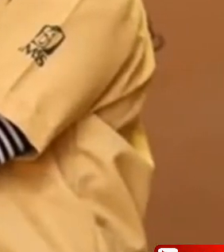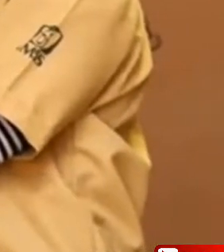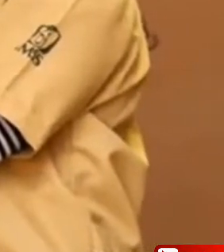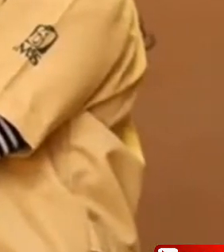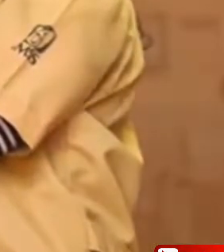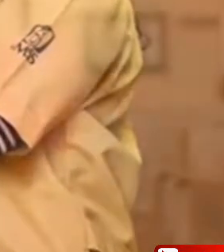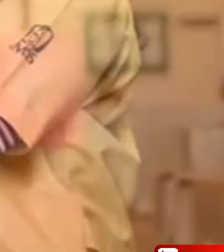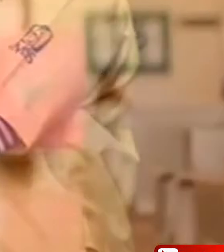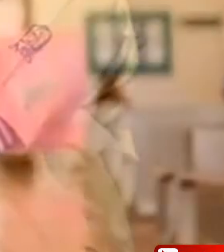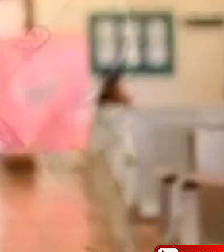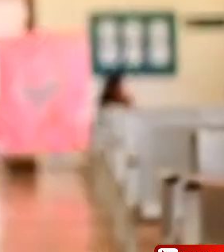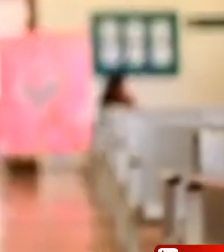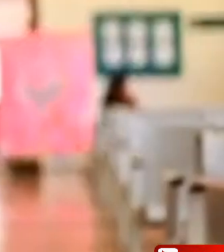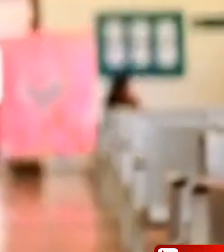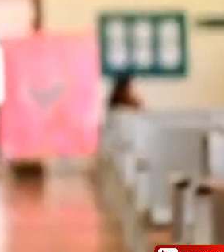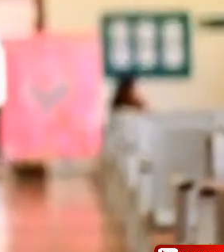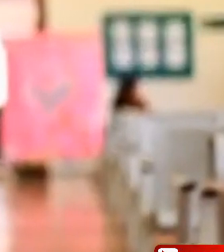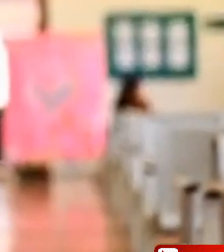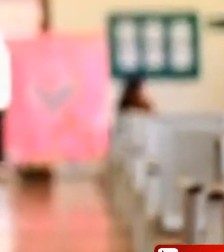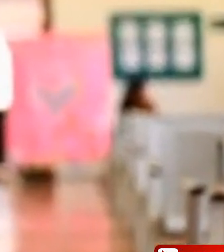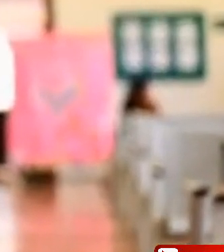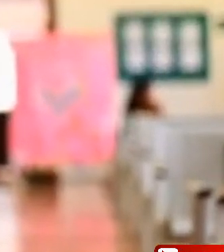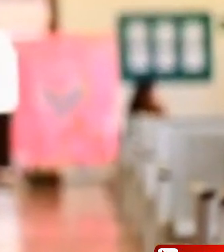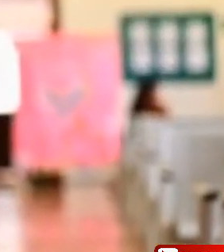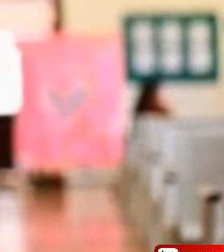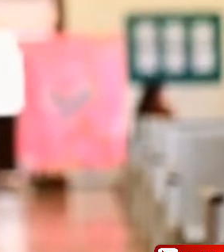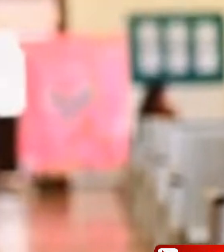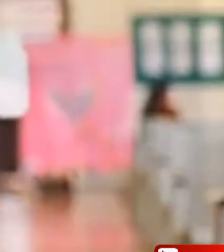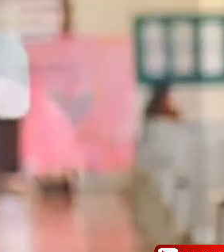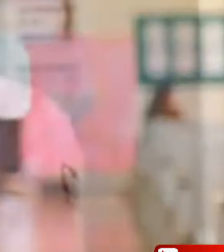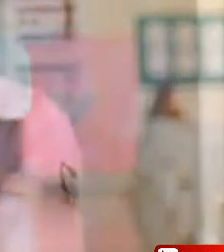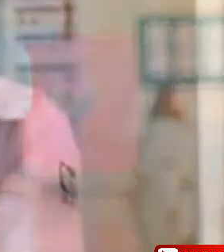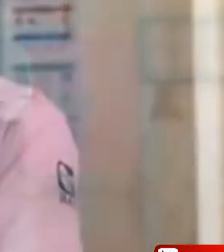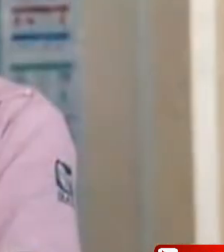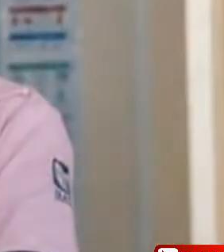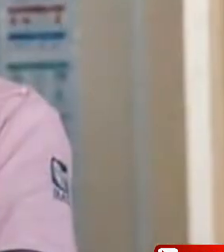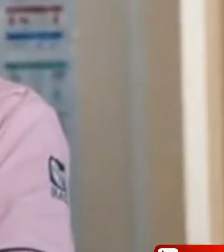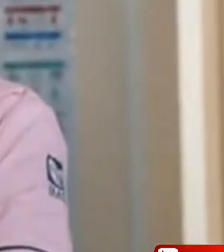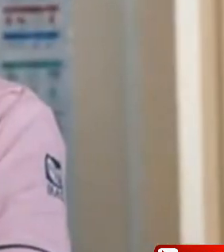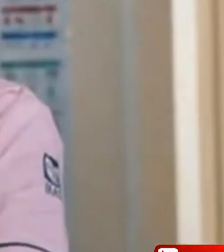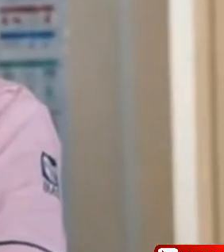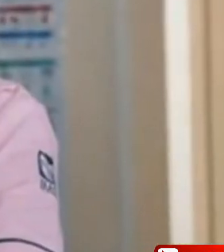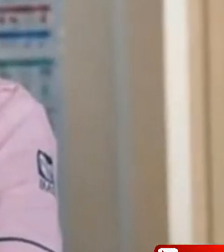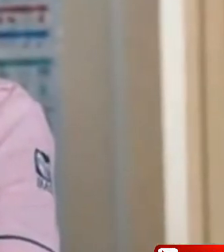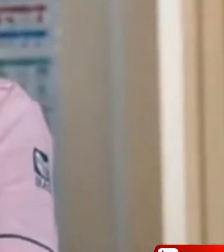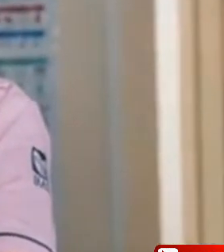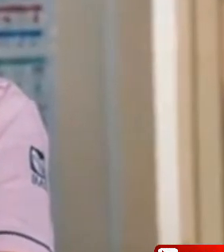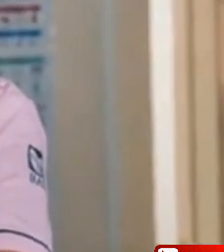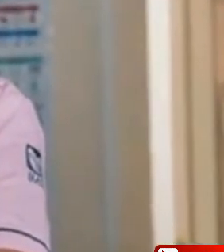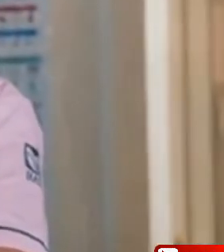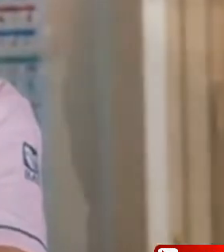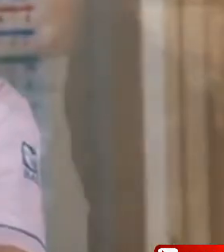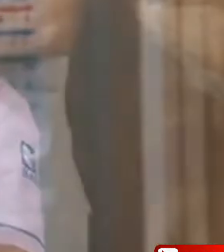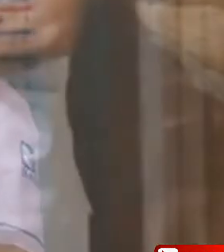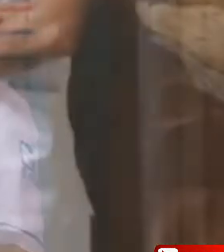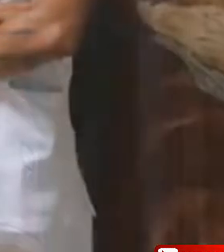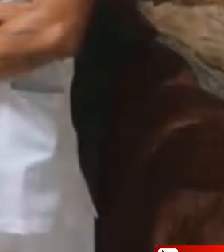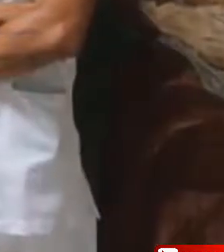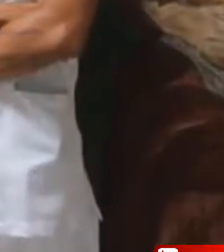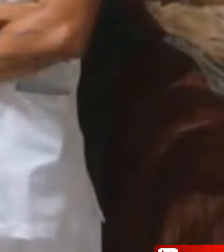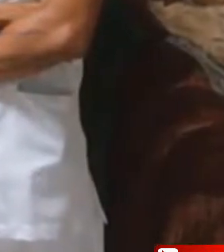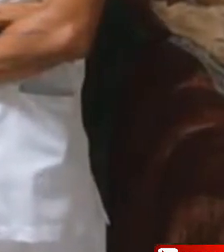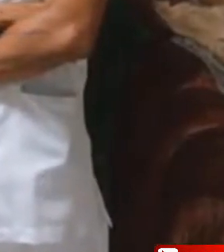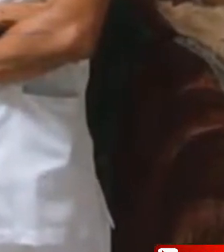venir. Por eso, amigas y amigos, desde su fundación en 1943, el Instituto Mexicano del